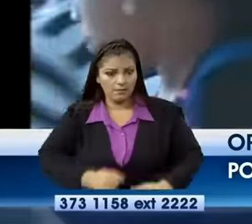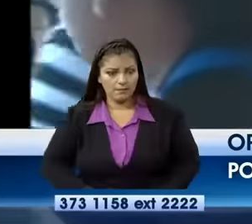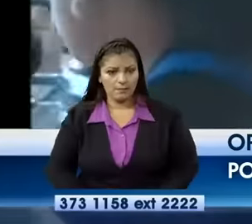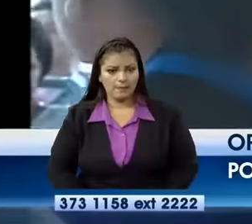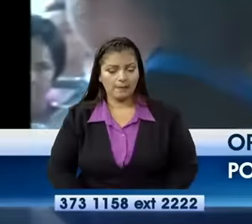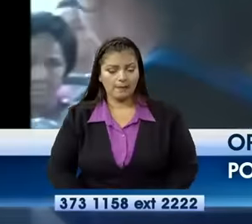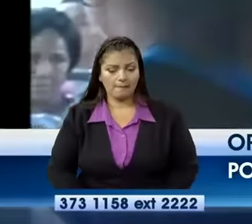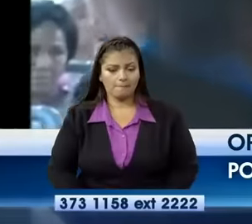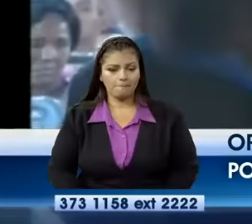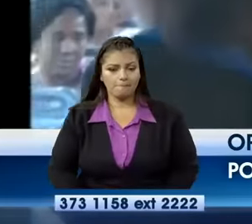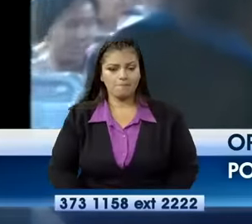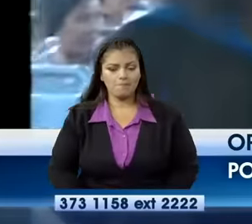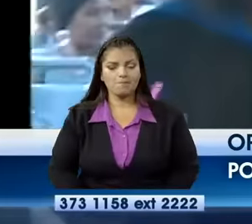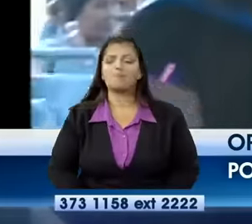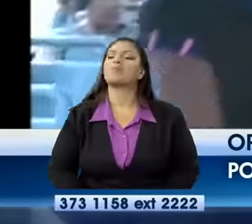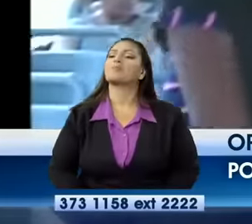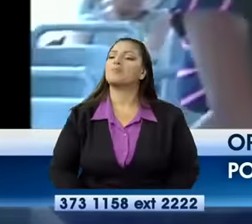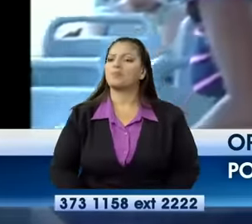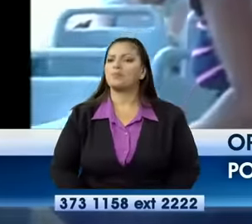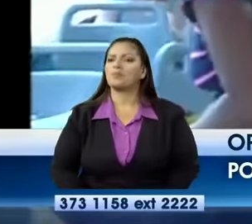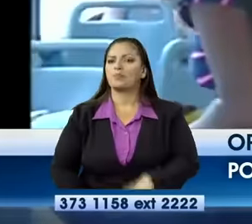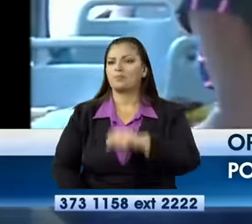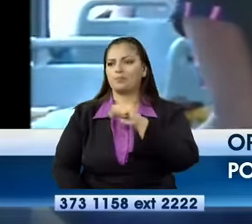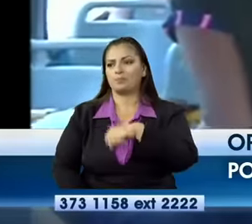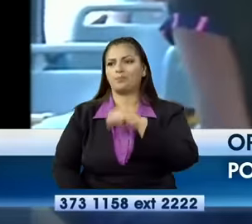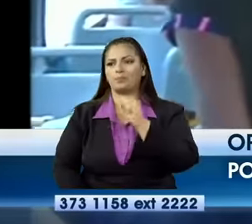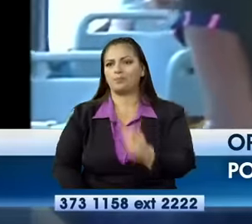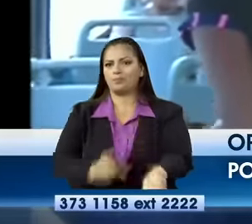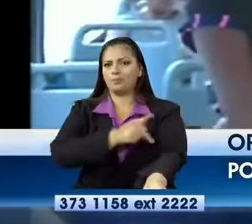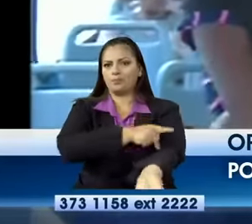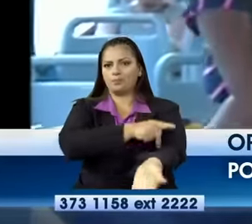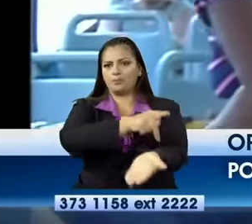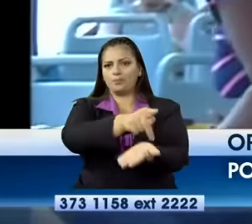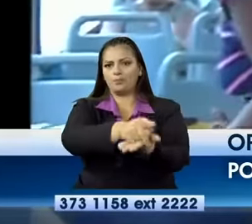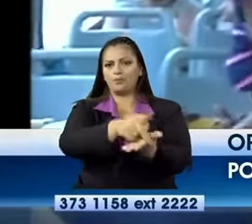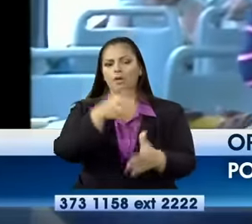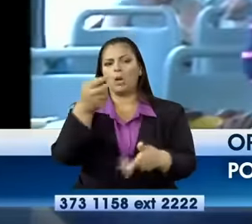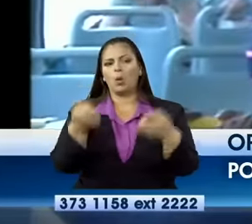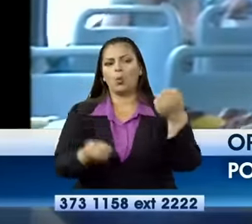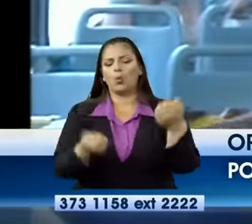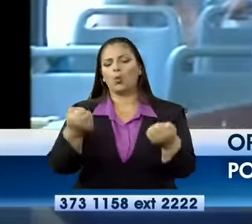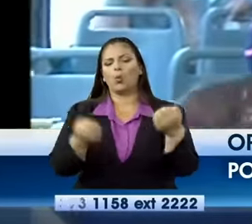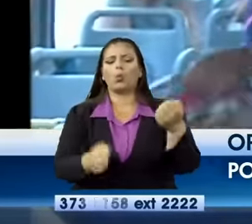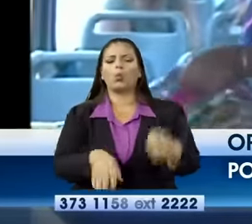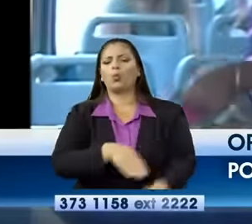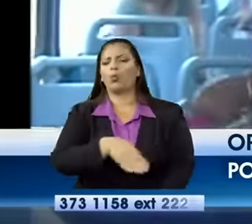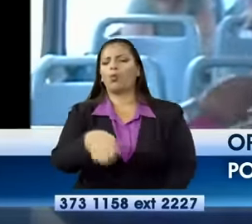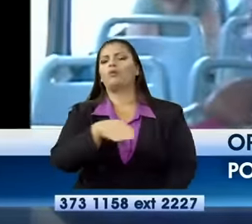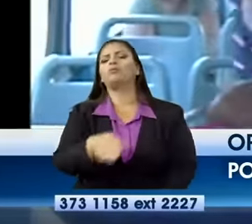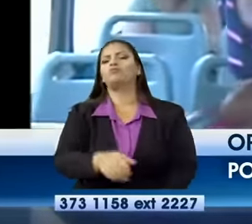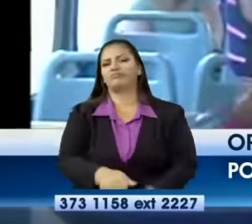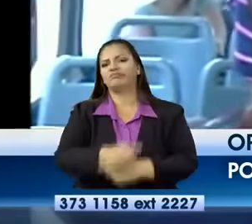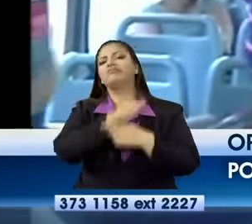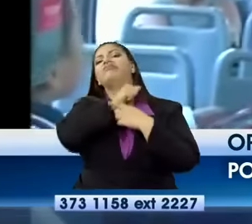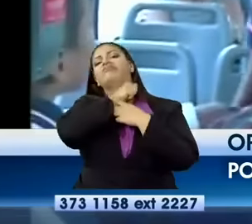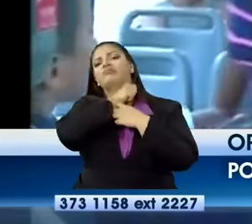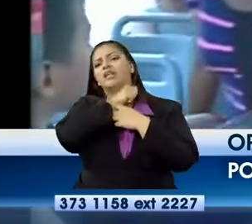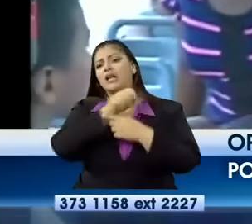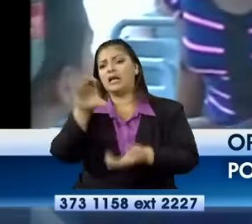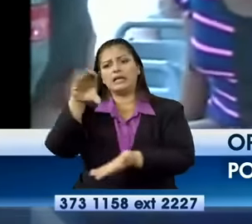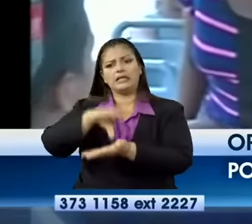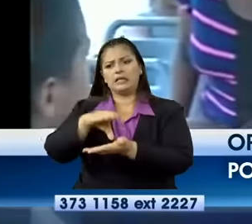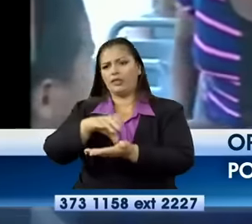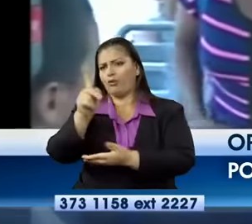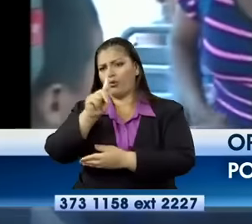sea en el trayecto las perimetrales son los asaltos por el centro no hay nada todo es en este trayecto tipo de armas